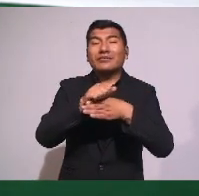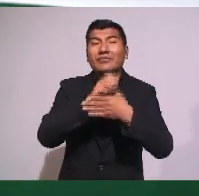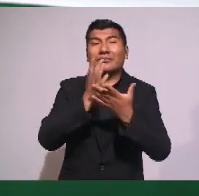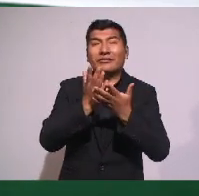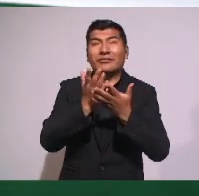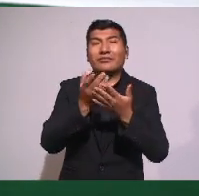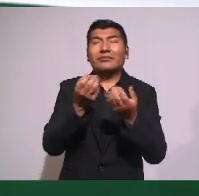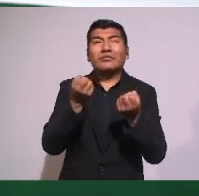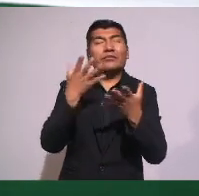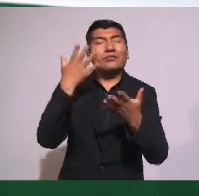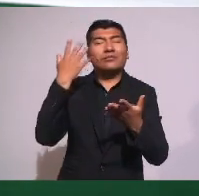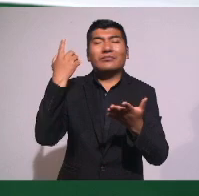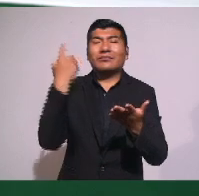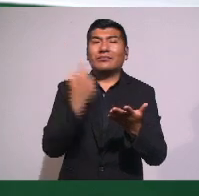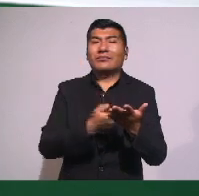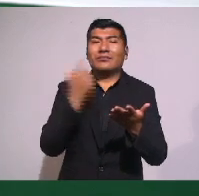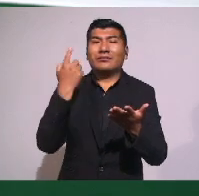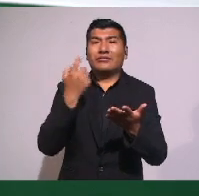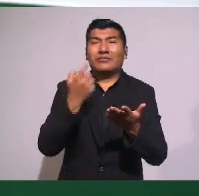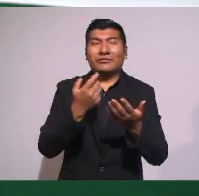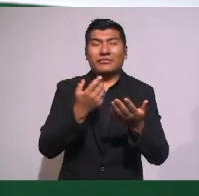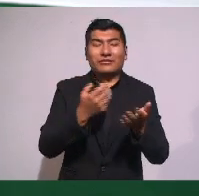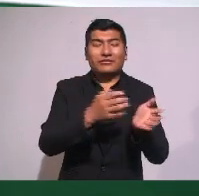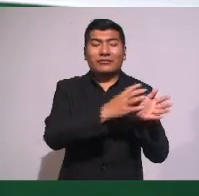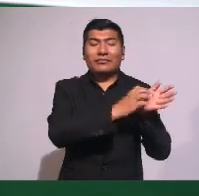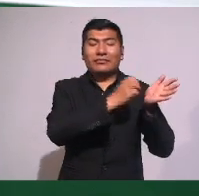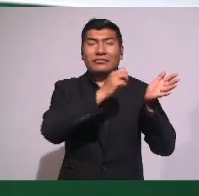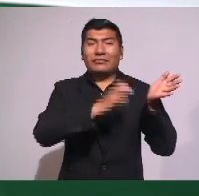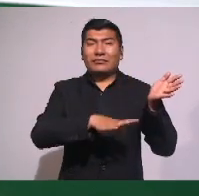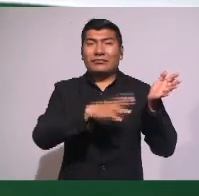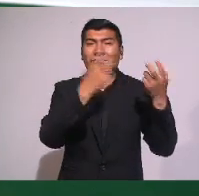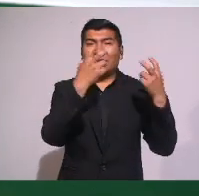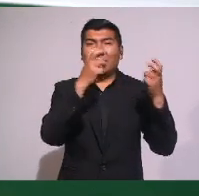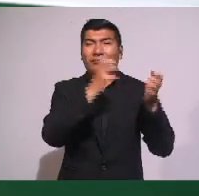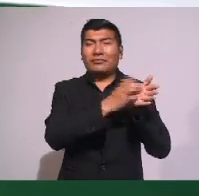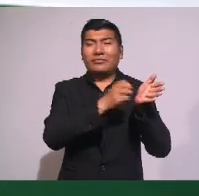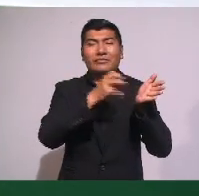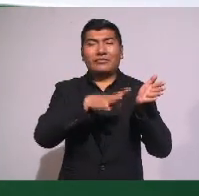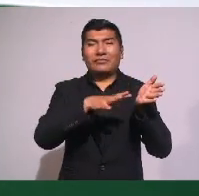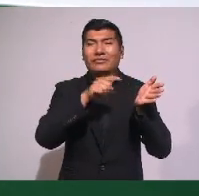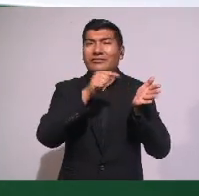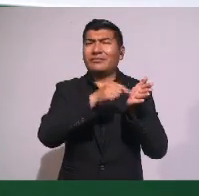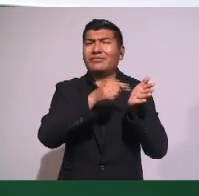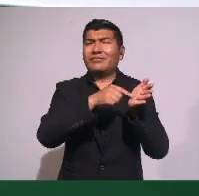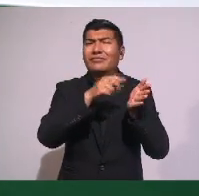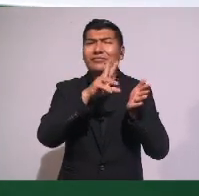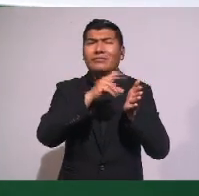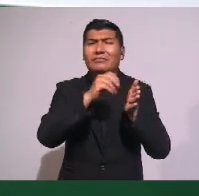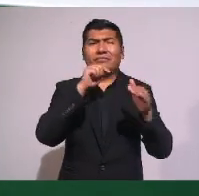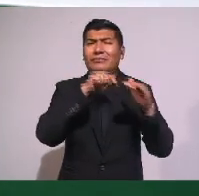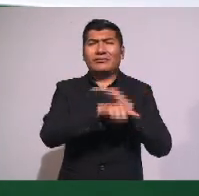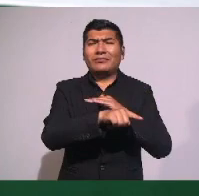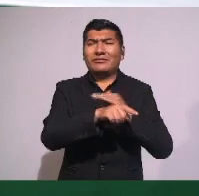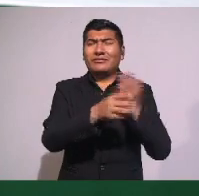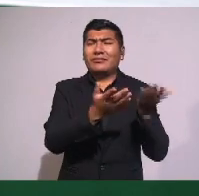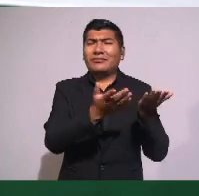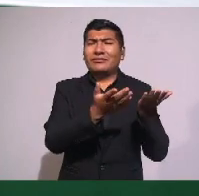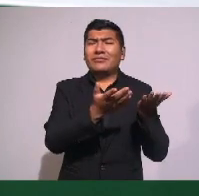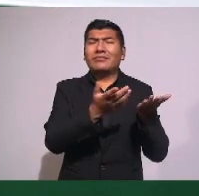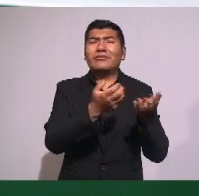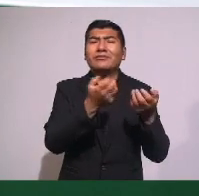desgraciadamente tan frecuente, del aborto? ¿No es matar al no nacido?